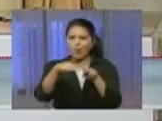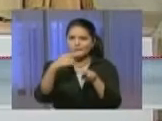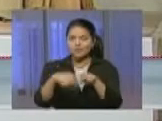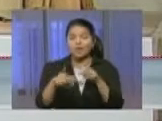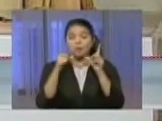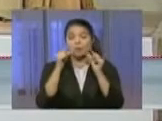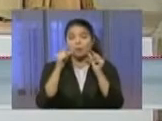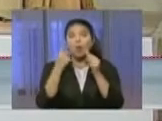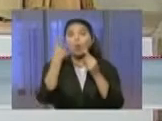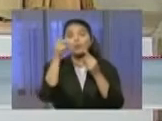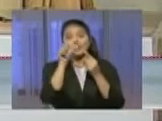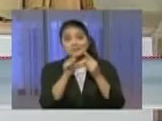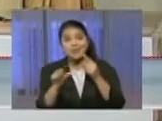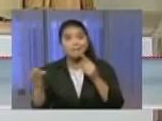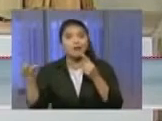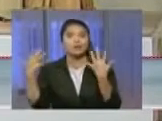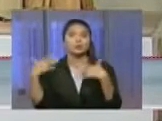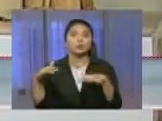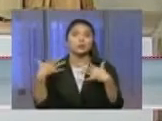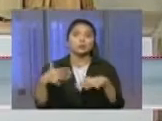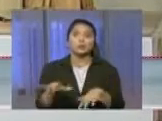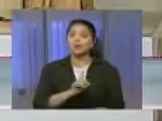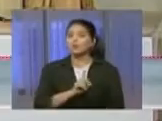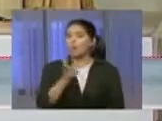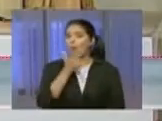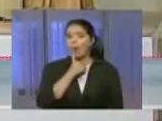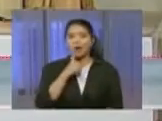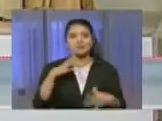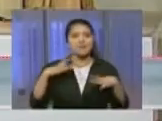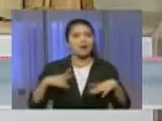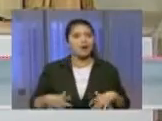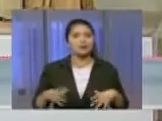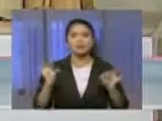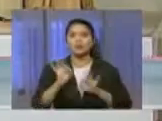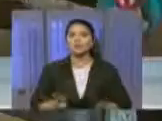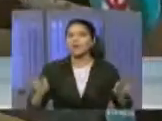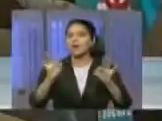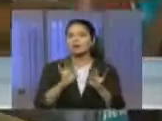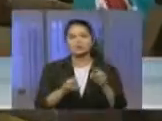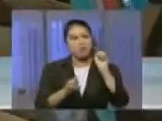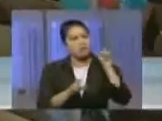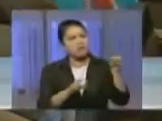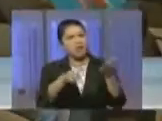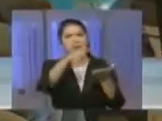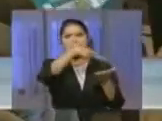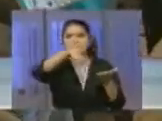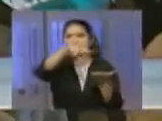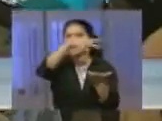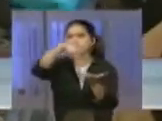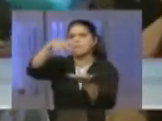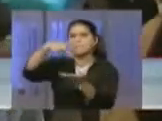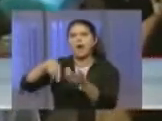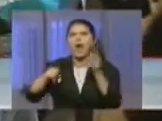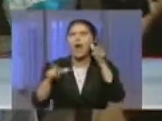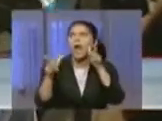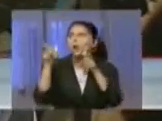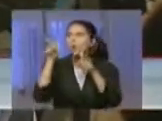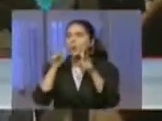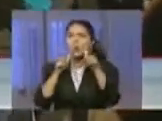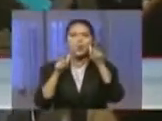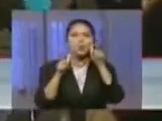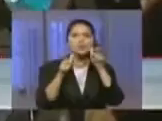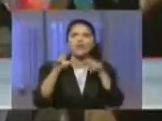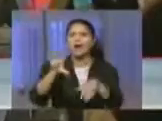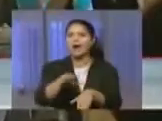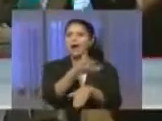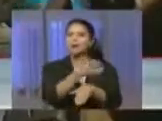una semana sin descanso por la plaza que usted pase usted lo que Escucha es las consignas de los